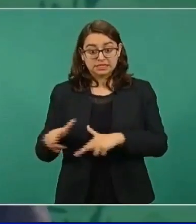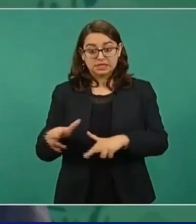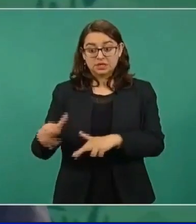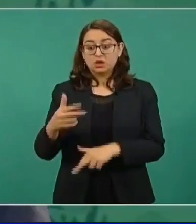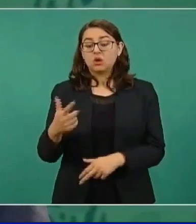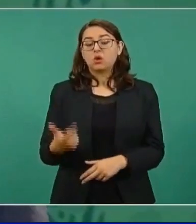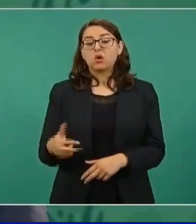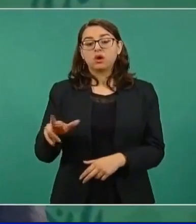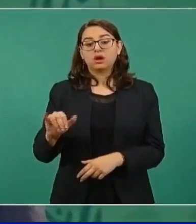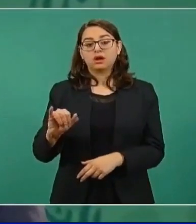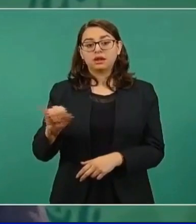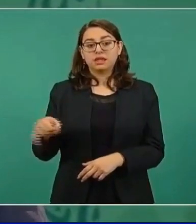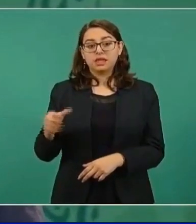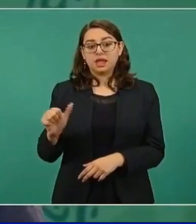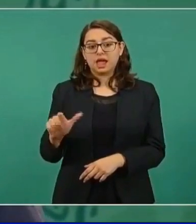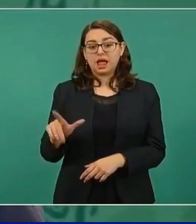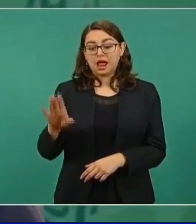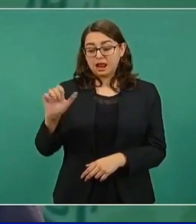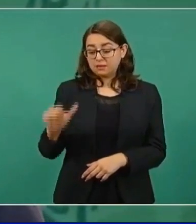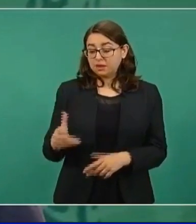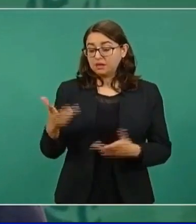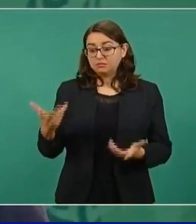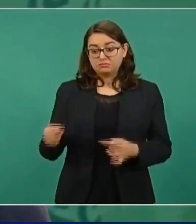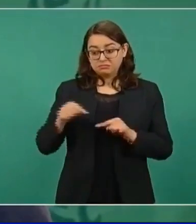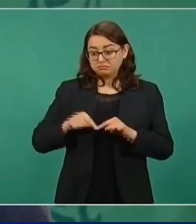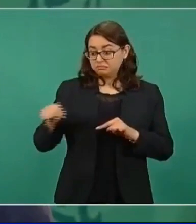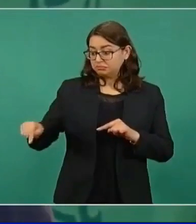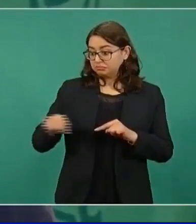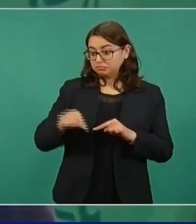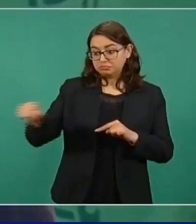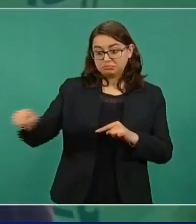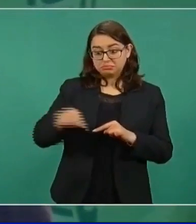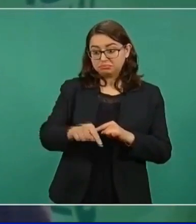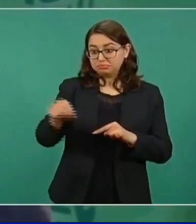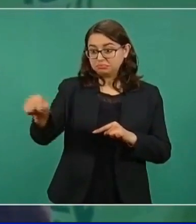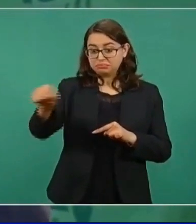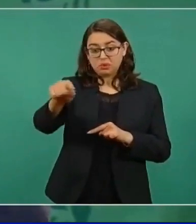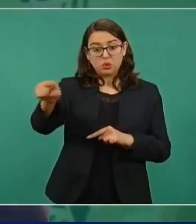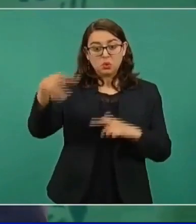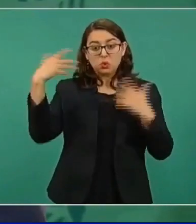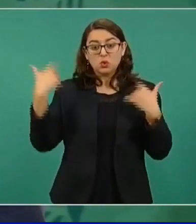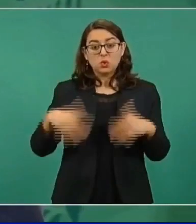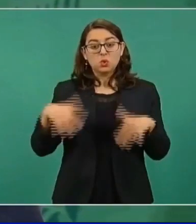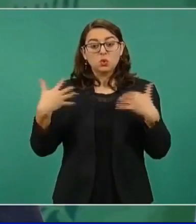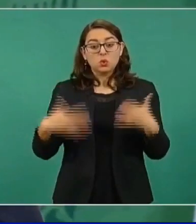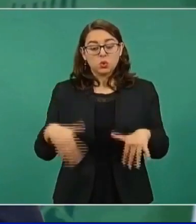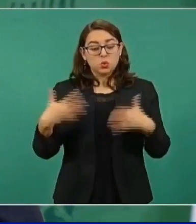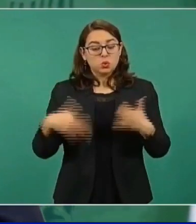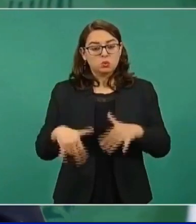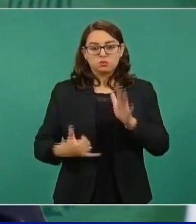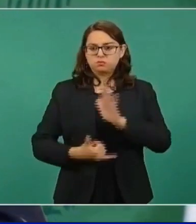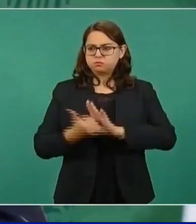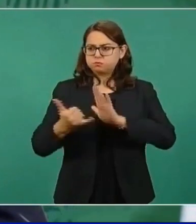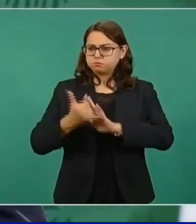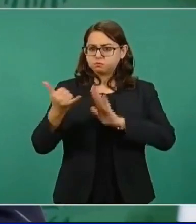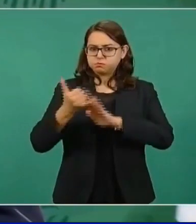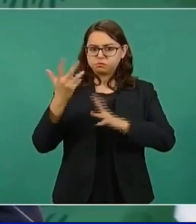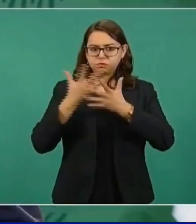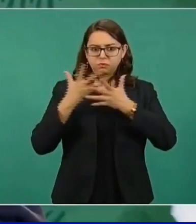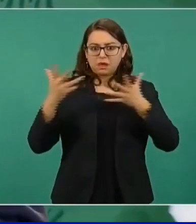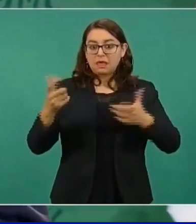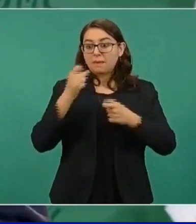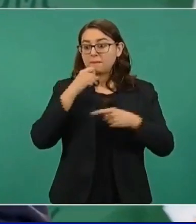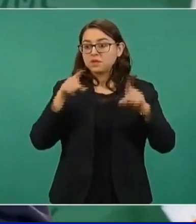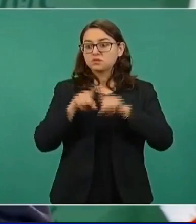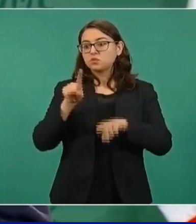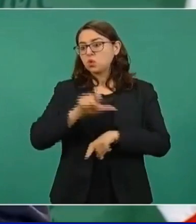Grijalva, Chicoacén. Angostura, Chicoacén, Malpaso, Peñita, lo que se hizo en el Papaloapan,